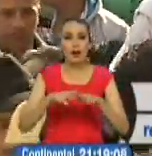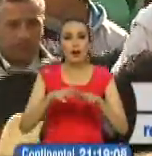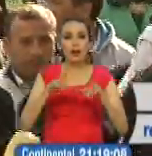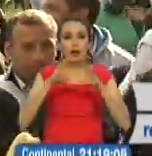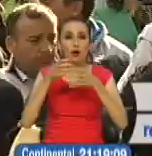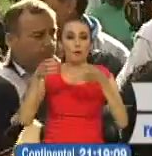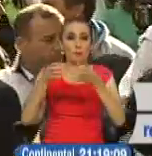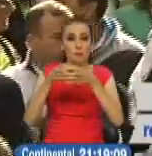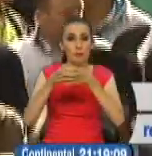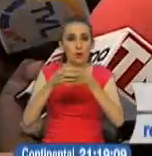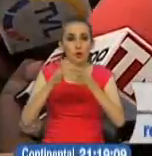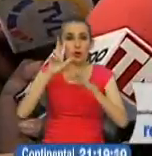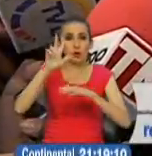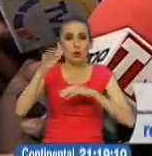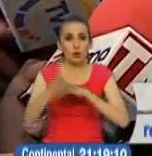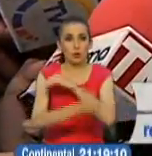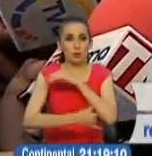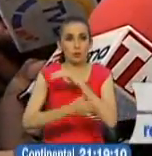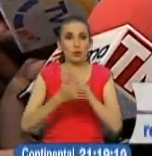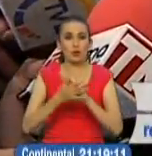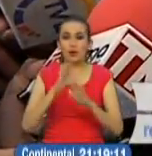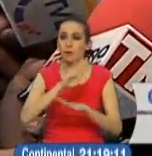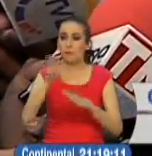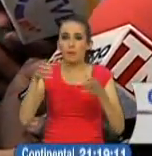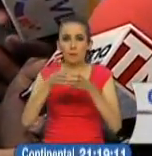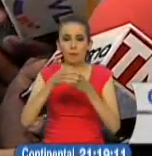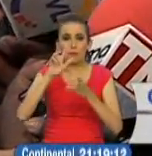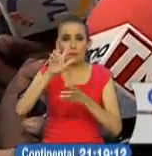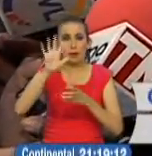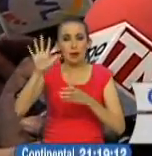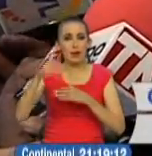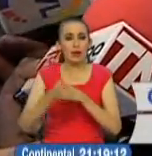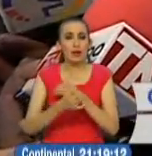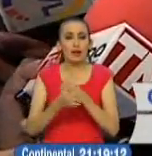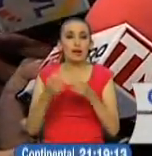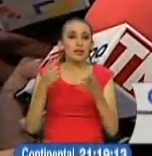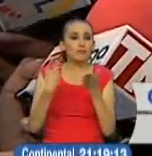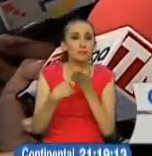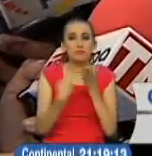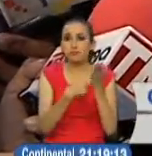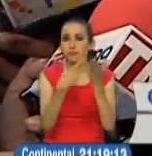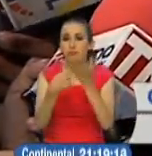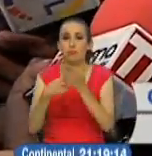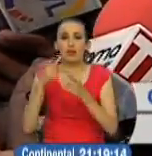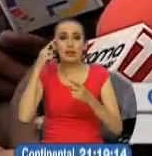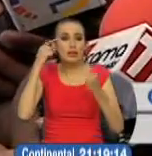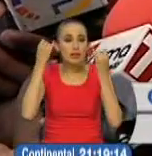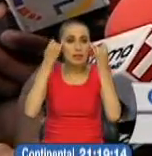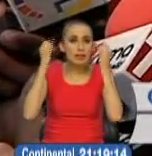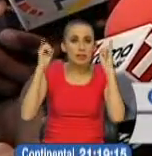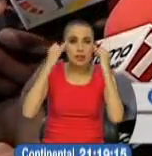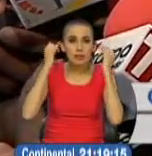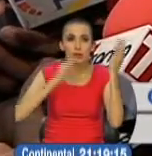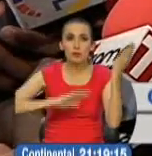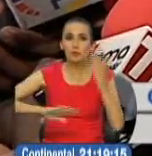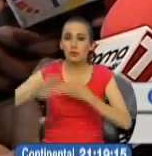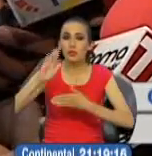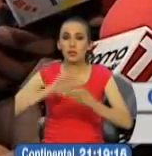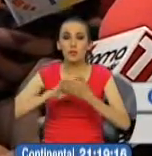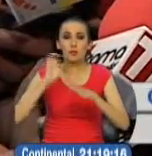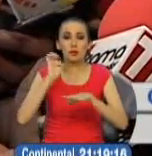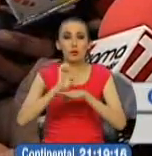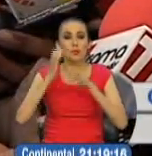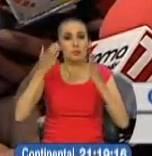el Buró Político de País. Para que en ese buró podamos canalizar todos los temas de coyuntura y podamos tener posturas que eso irradien tanto al Ejecutivo,